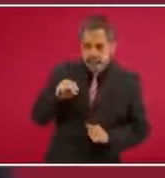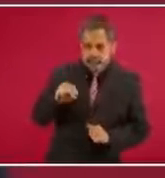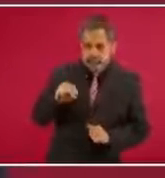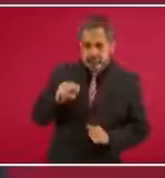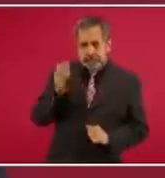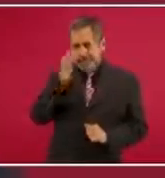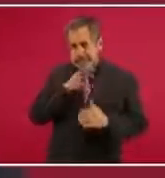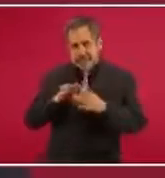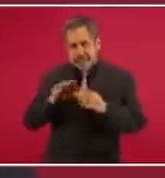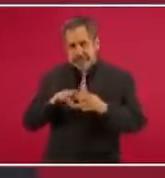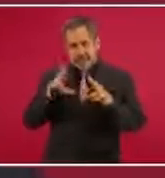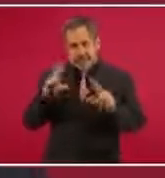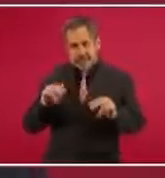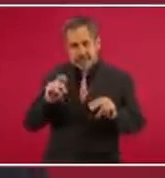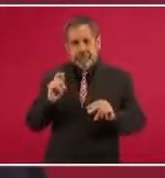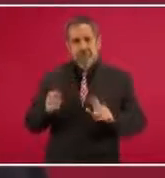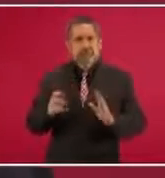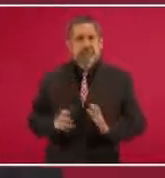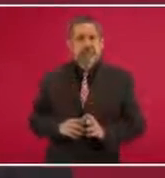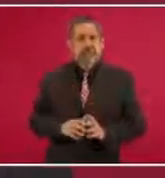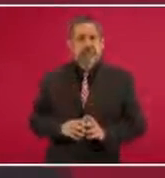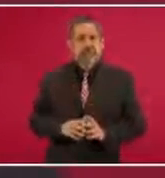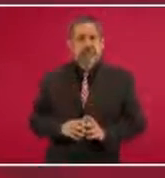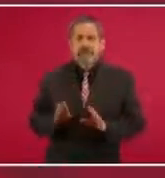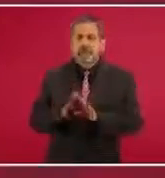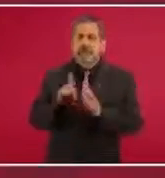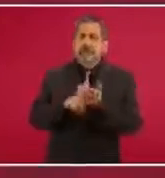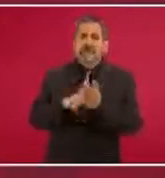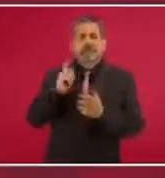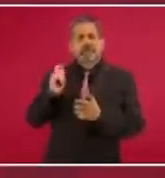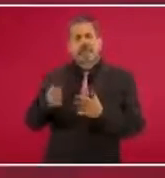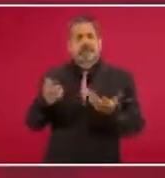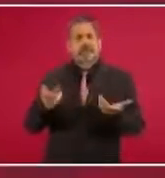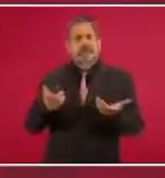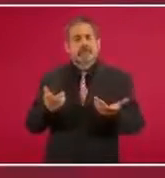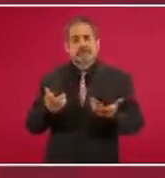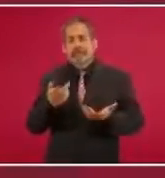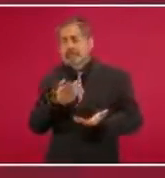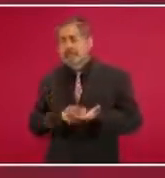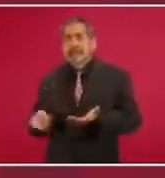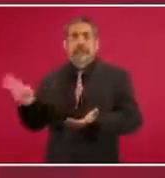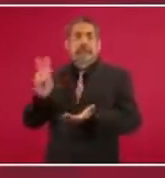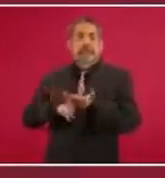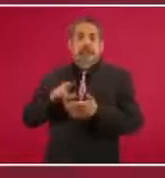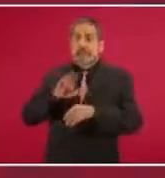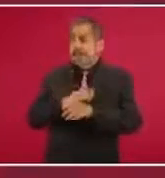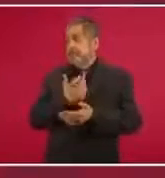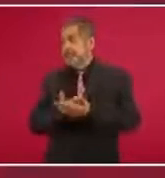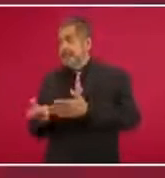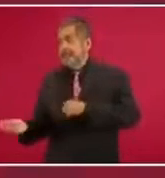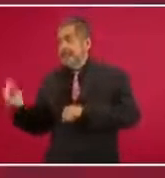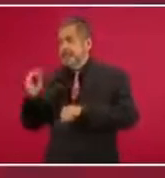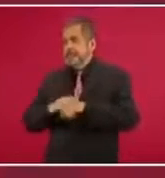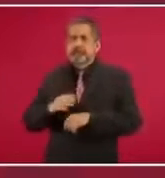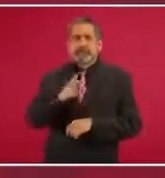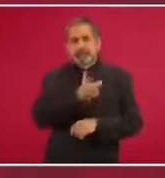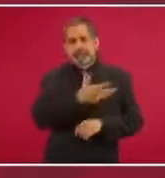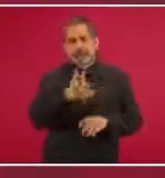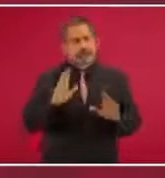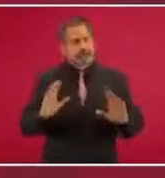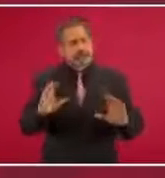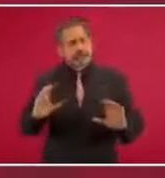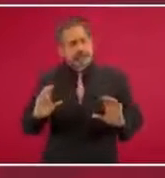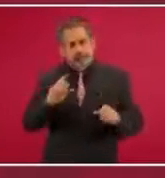artificial decir a veces el doble del salario eso está bien